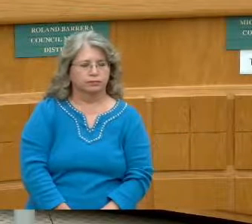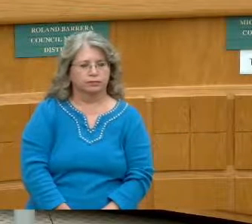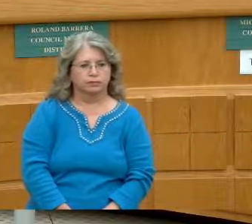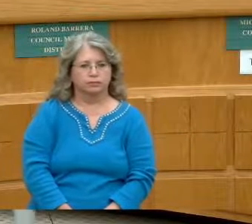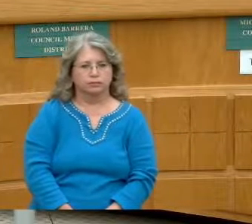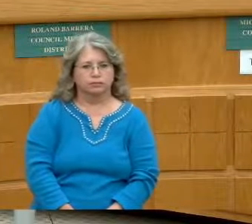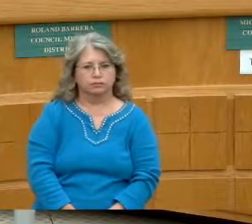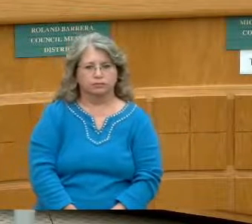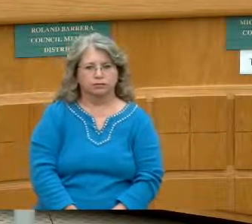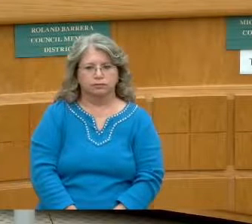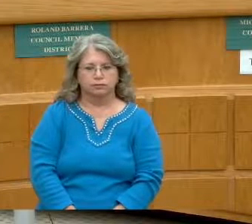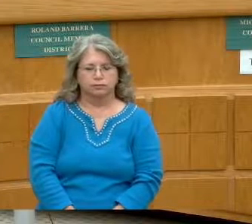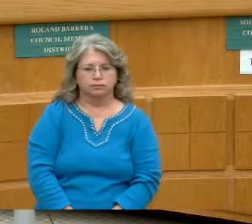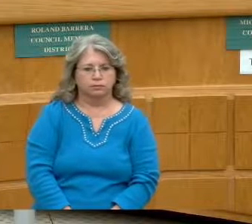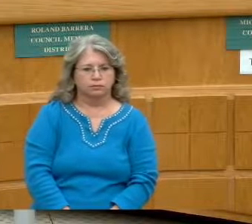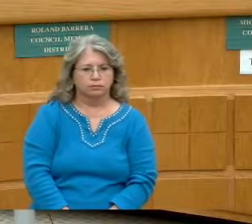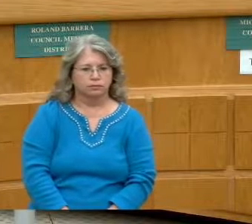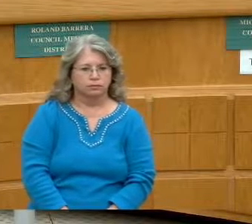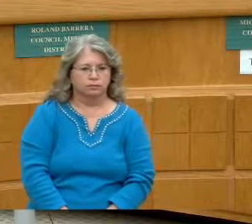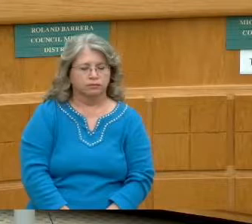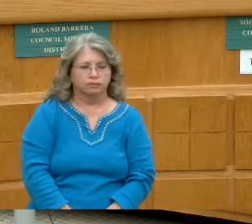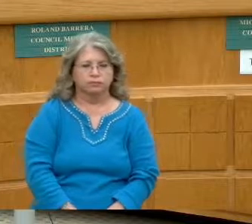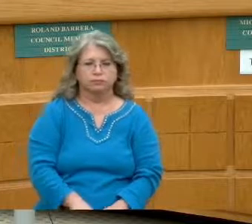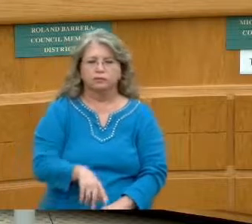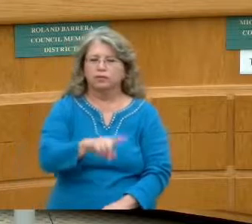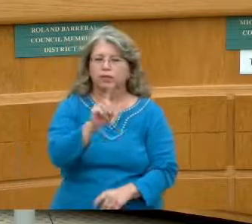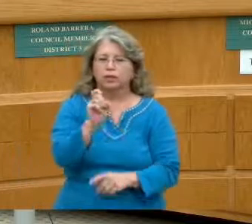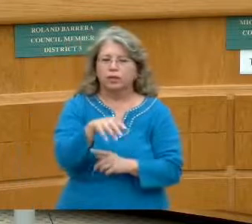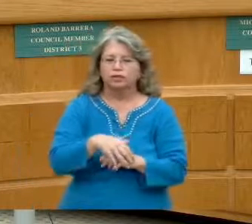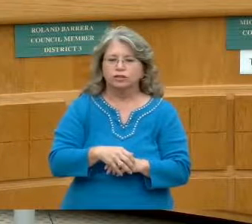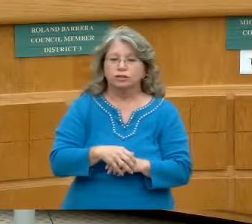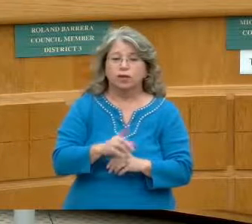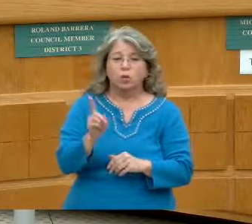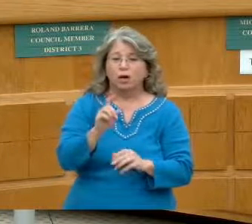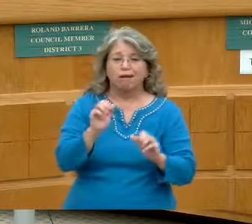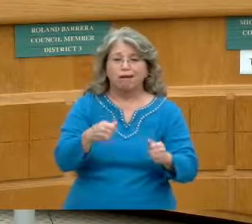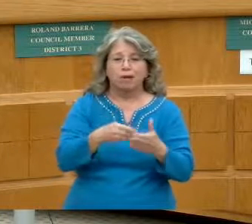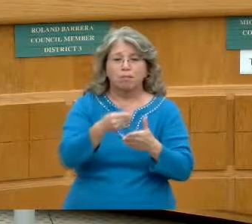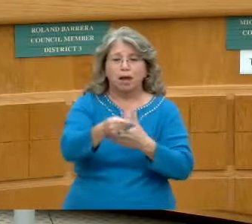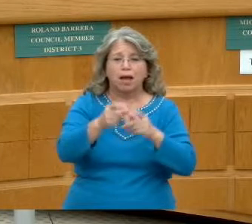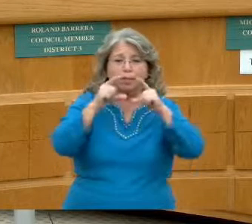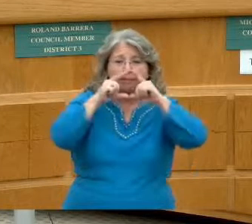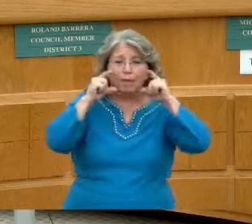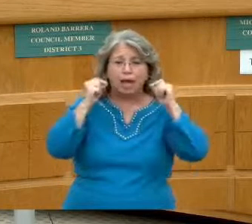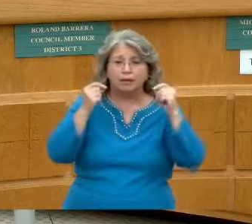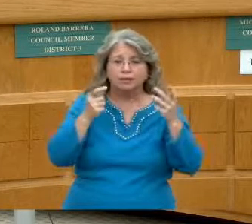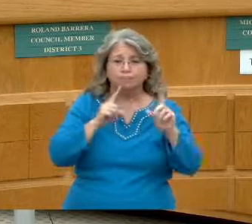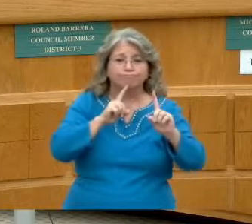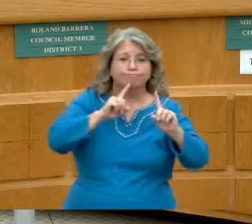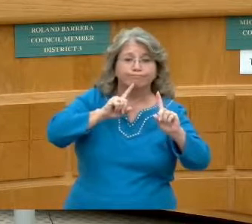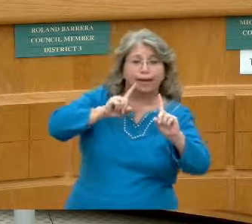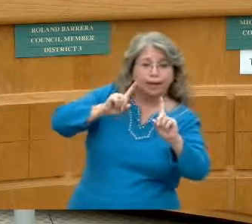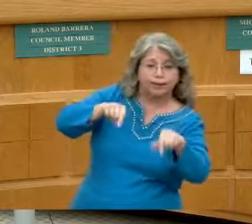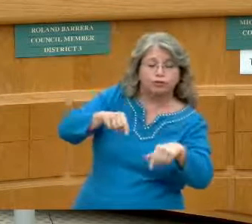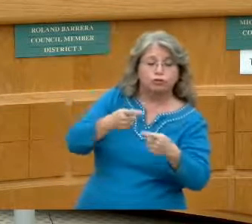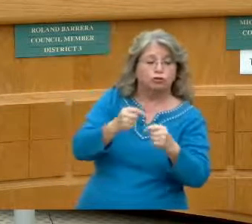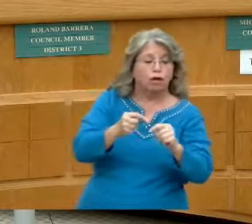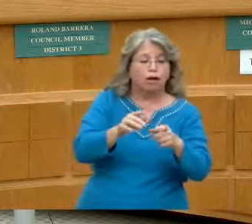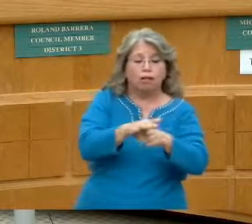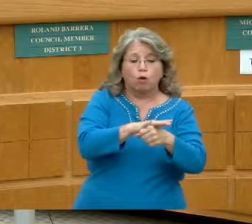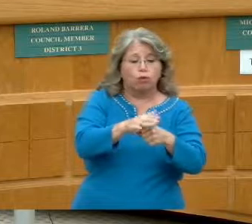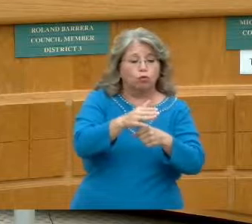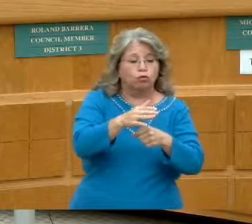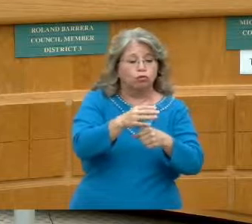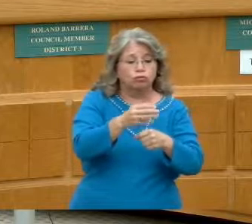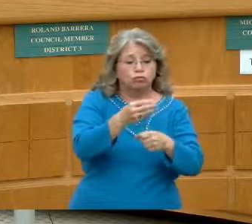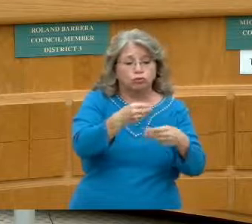haya recuperado por completo. Question, where can I buy a mask? Answer, try your local grocery store or pharmacy, or you